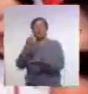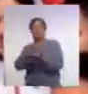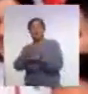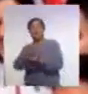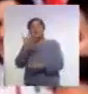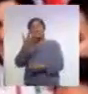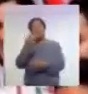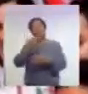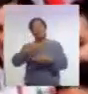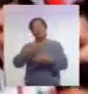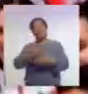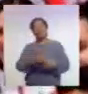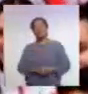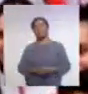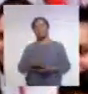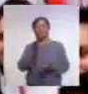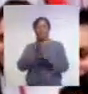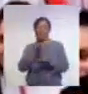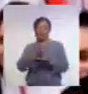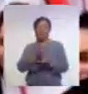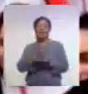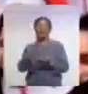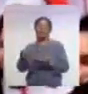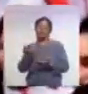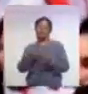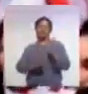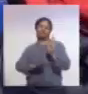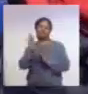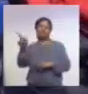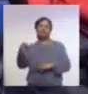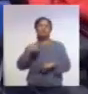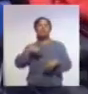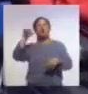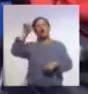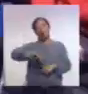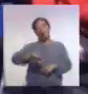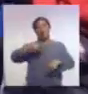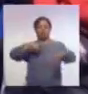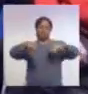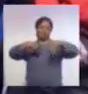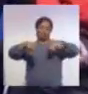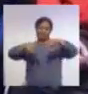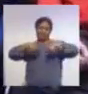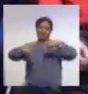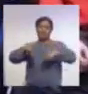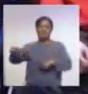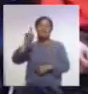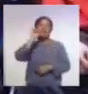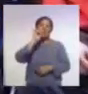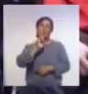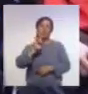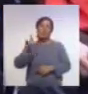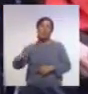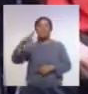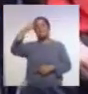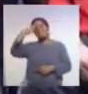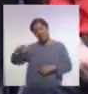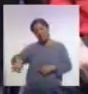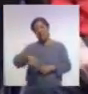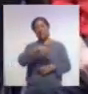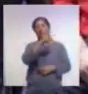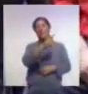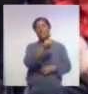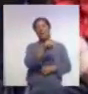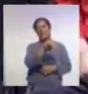bronce, en donde, bueno, pues hay que destacar, por supuesto, también el partido que hoy tuvimos entre la selección femenil de México y la